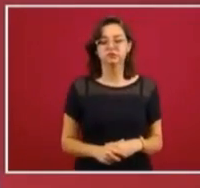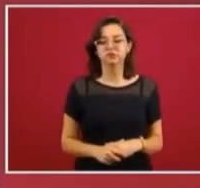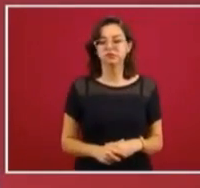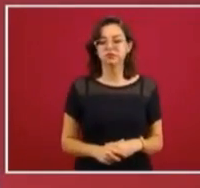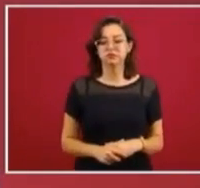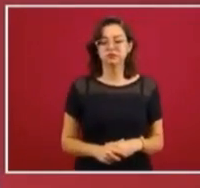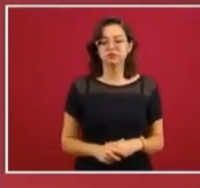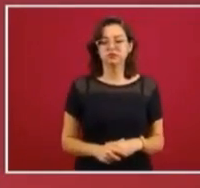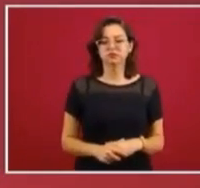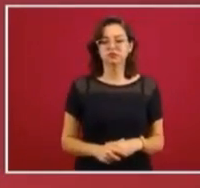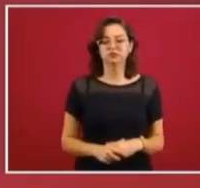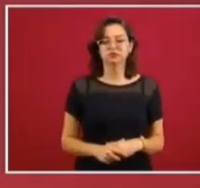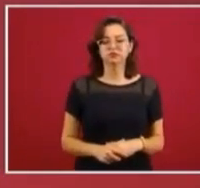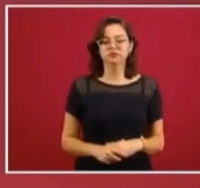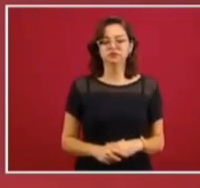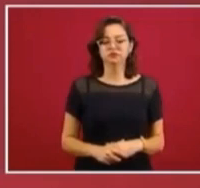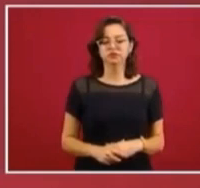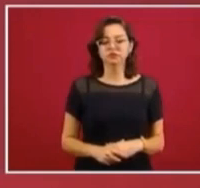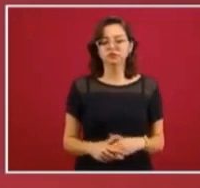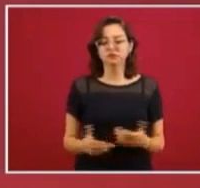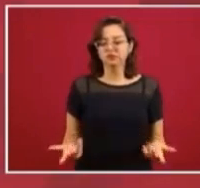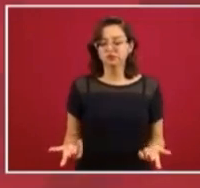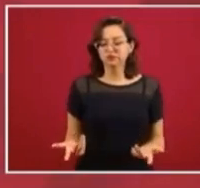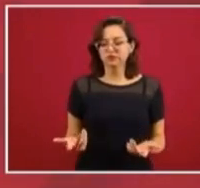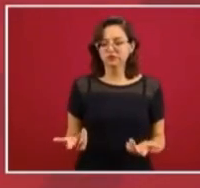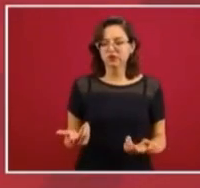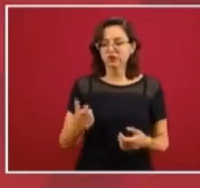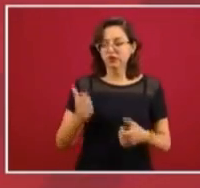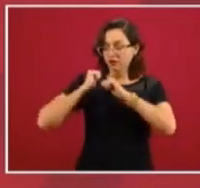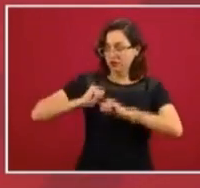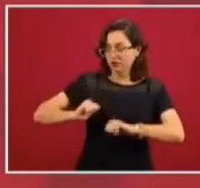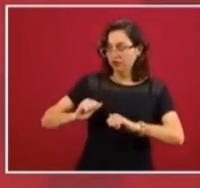No ha habido utilización del uso de la fuerza,